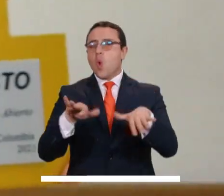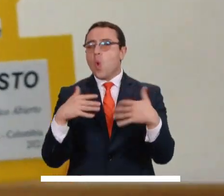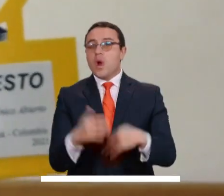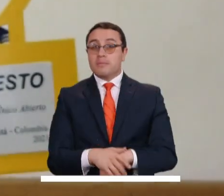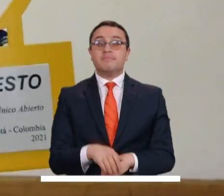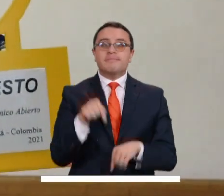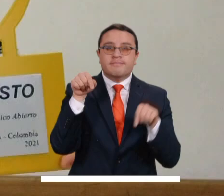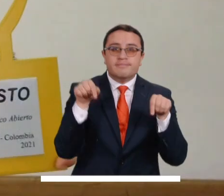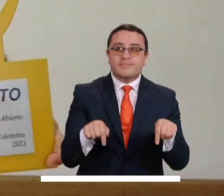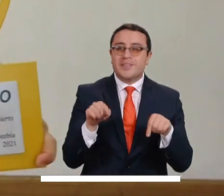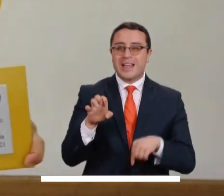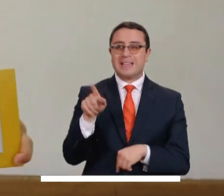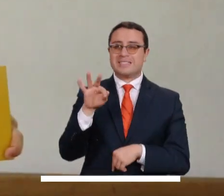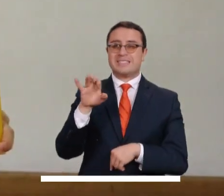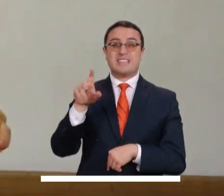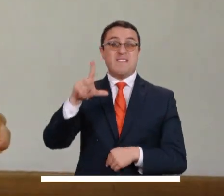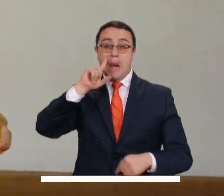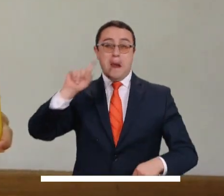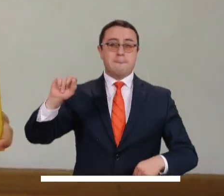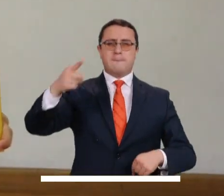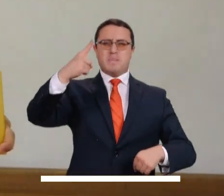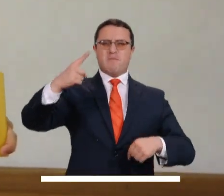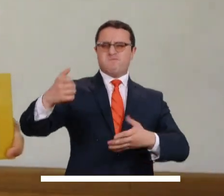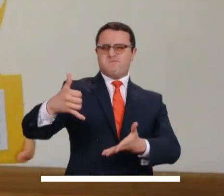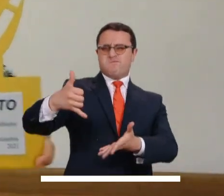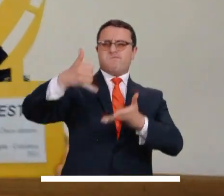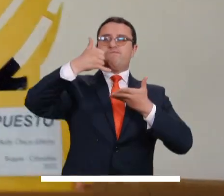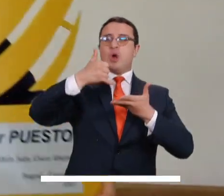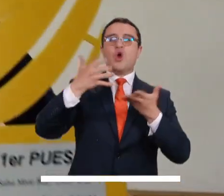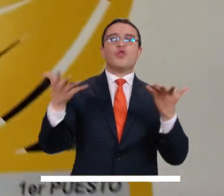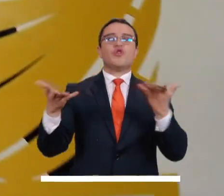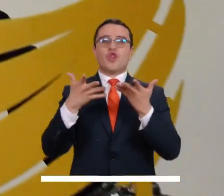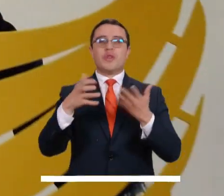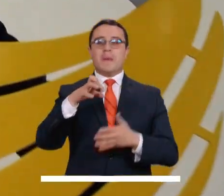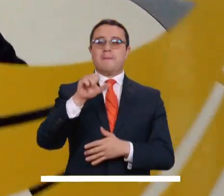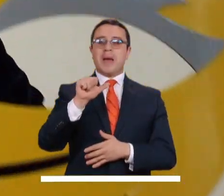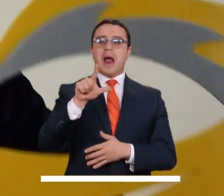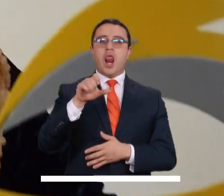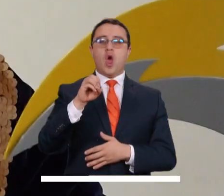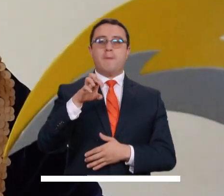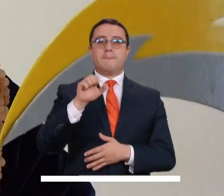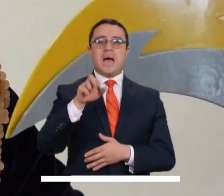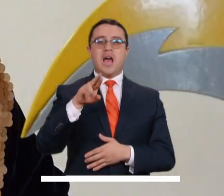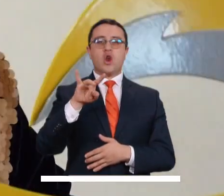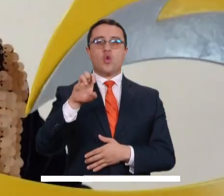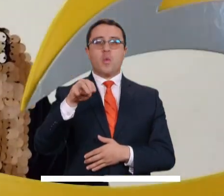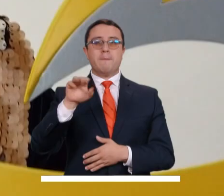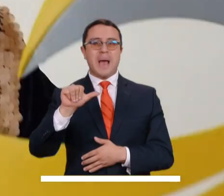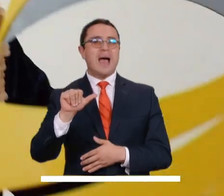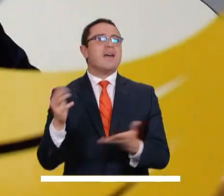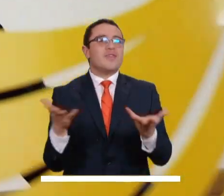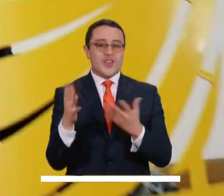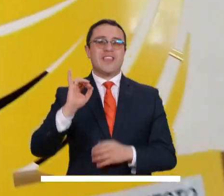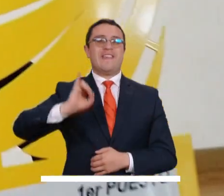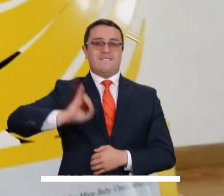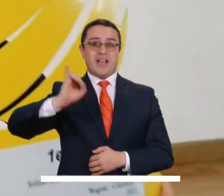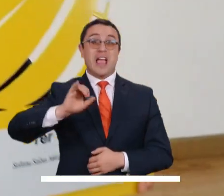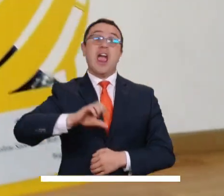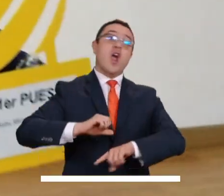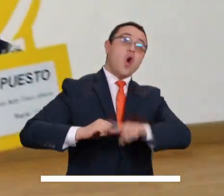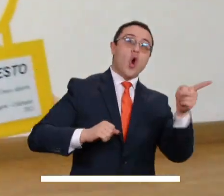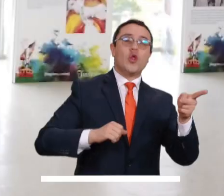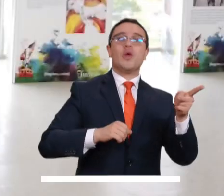en este caso con Esteban logramos el primer puesto en el campeonato de Paloparrumba Fest en la ciudad de Ibagué y el antepenúltimo en la ciudad de